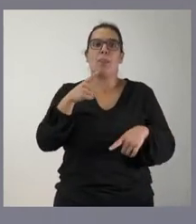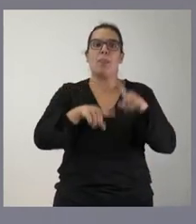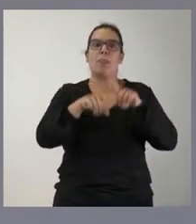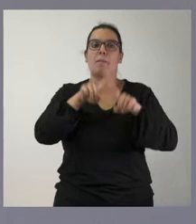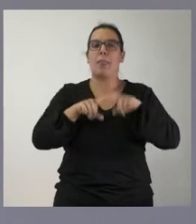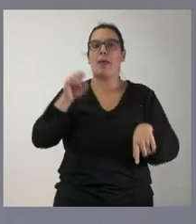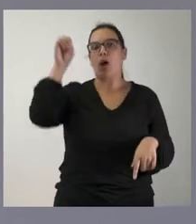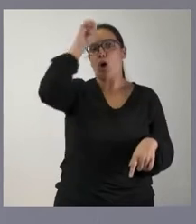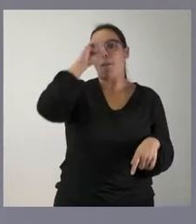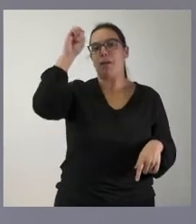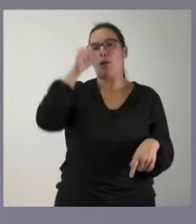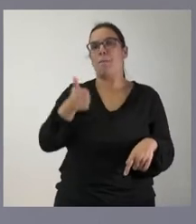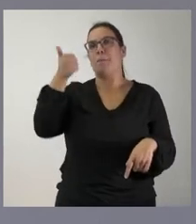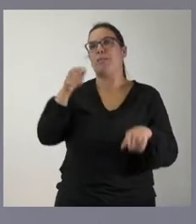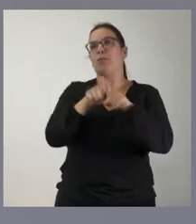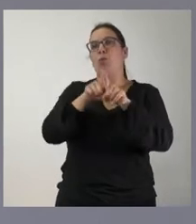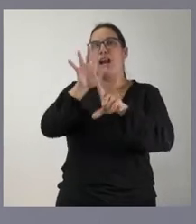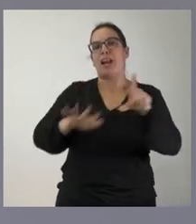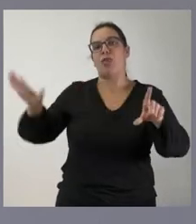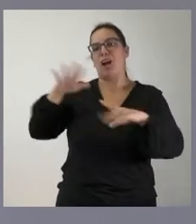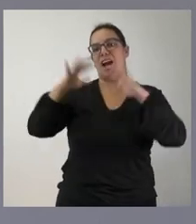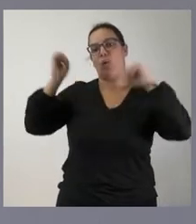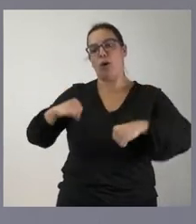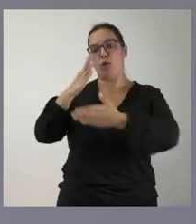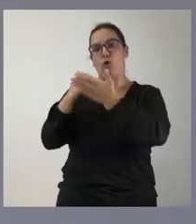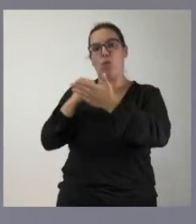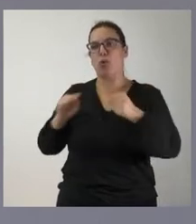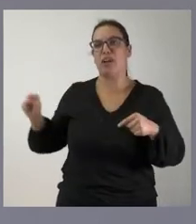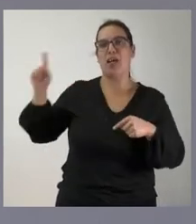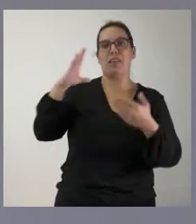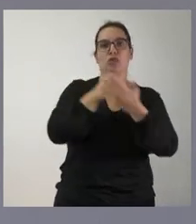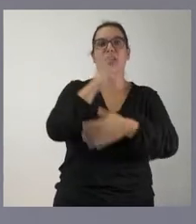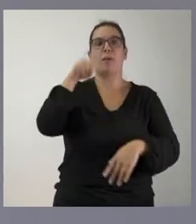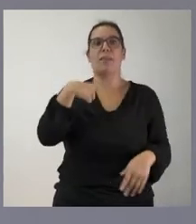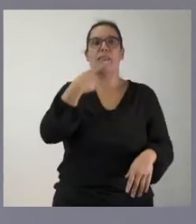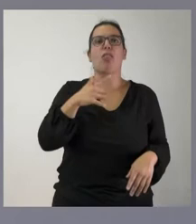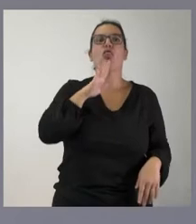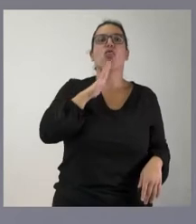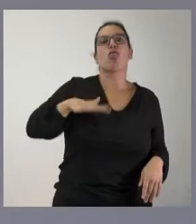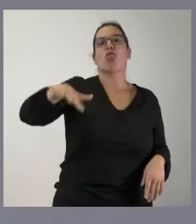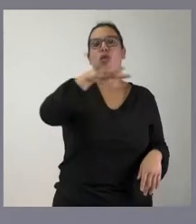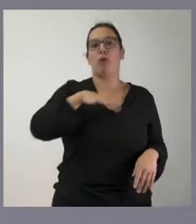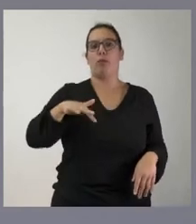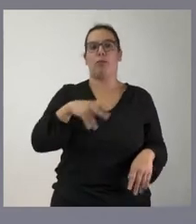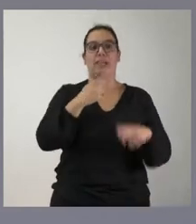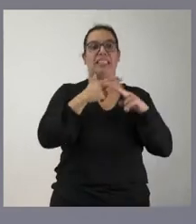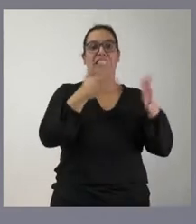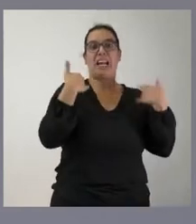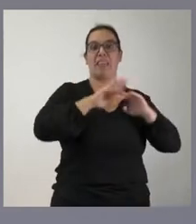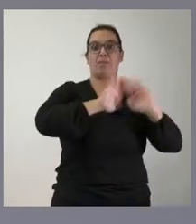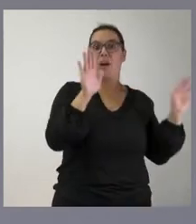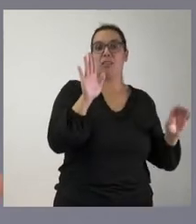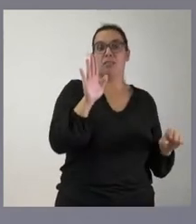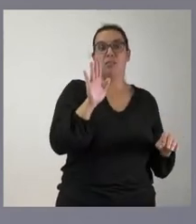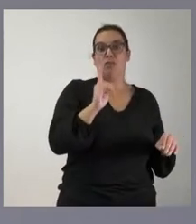de ámbito Nacional de acuerdo entre todas las comunidades autónomas y también de establecer los sitios porque no sólo las ter hay muchos sitios donde es posible